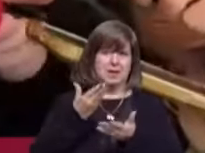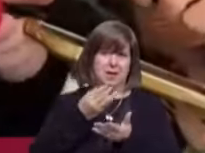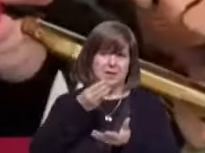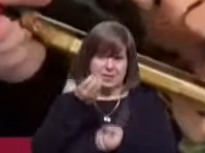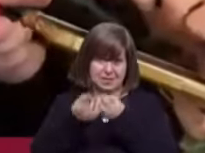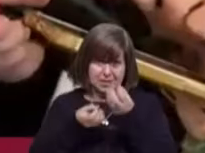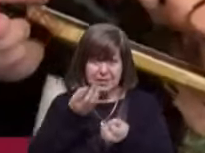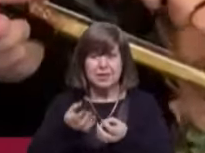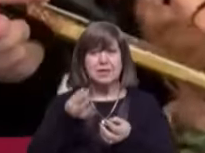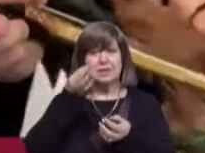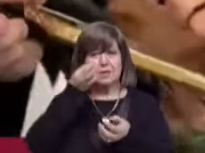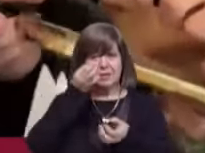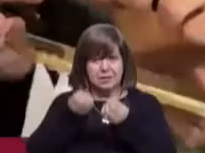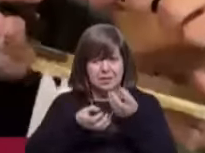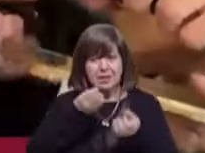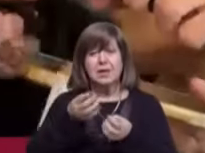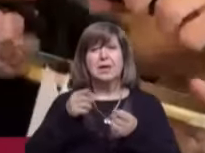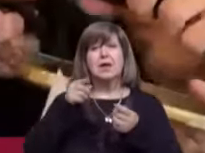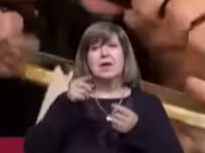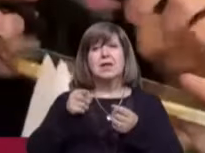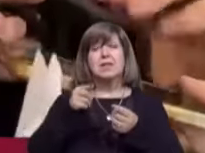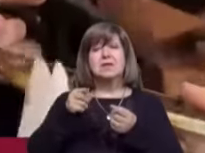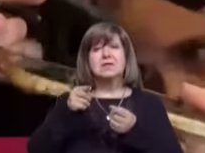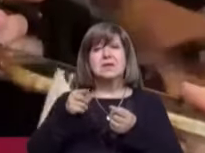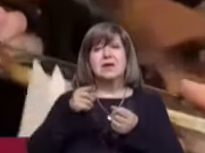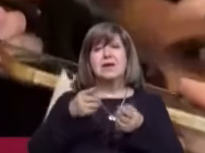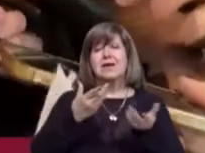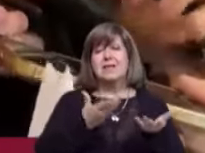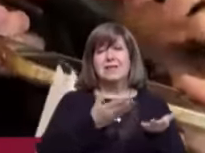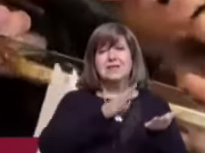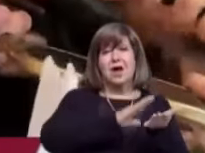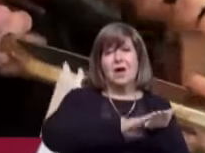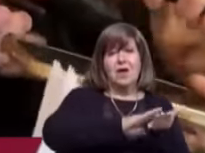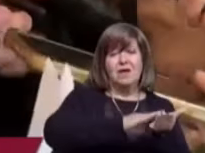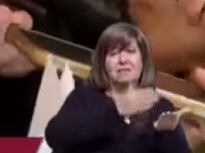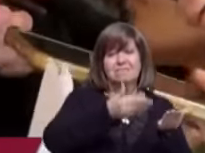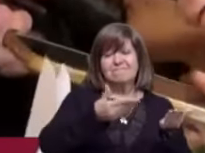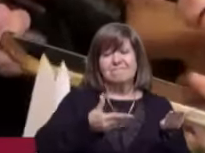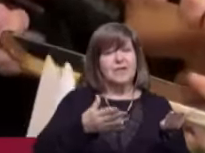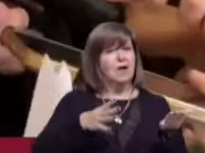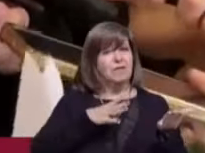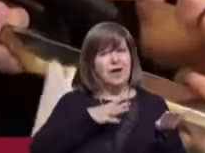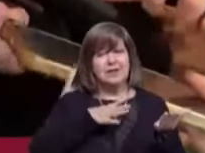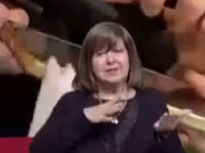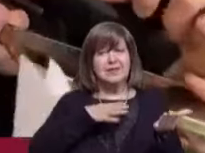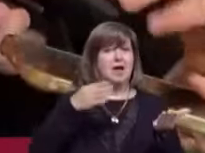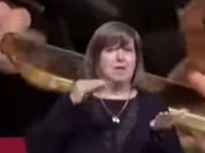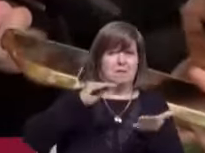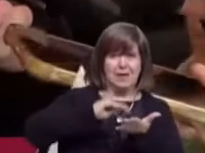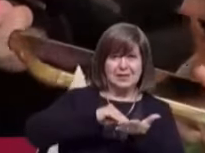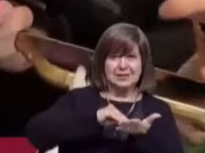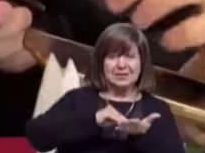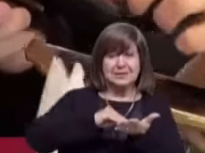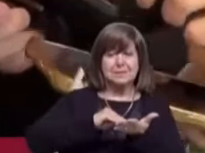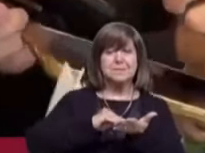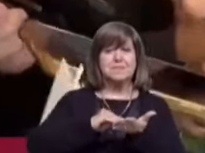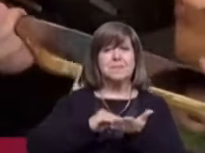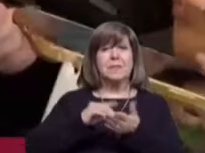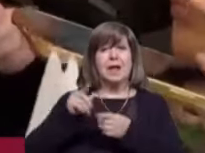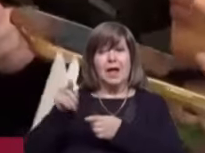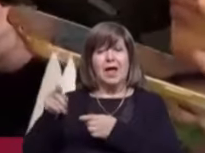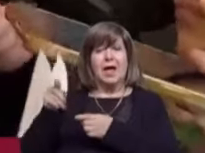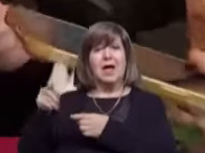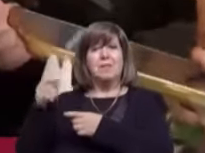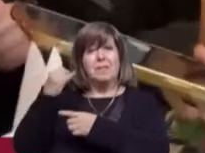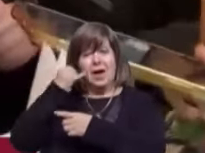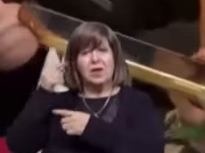términos incorporados hasta el momento instancias de la querella no resultarían determinantes en sentido incriminatorio mientras que como contrapartida los descargos